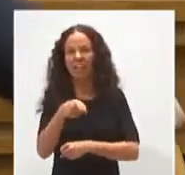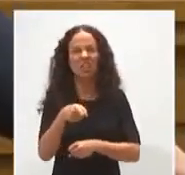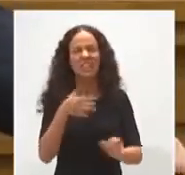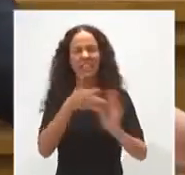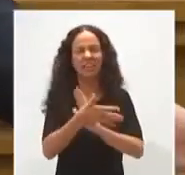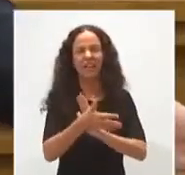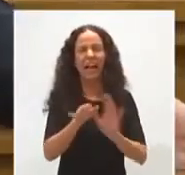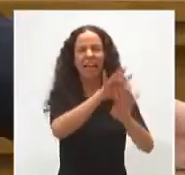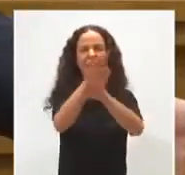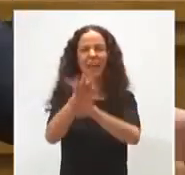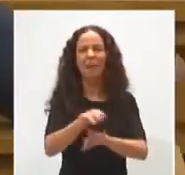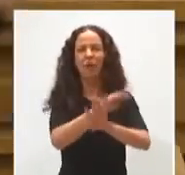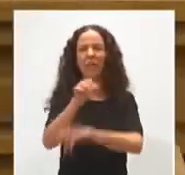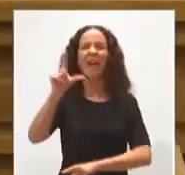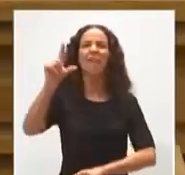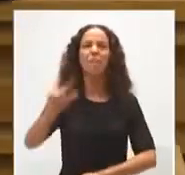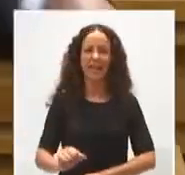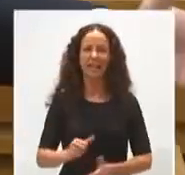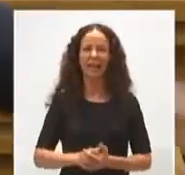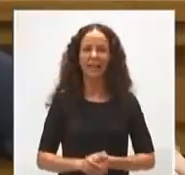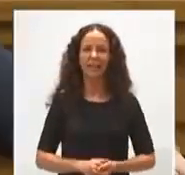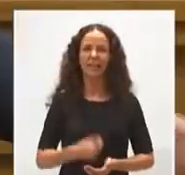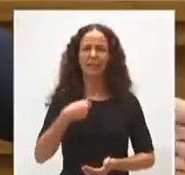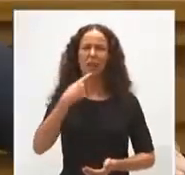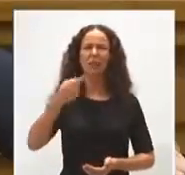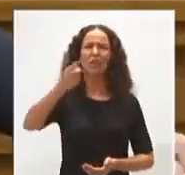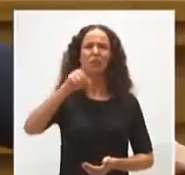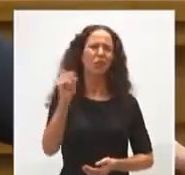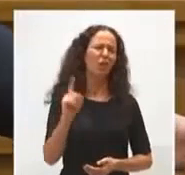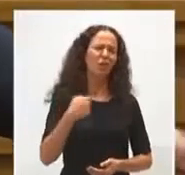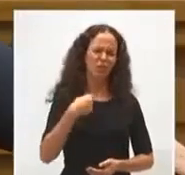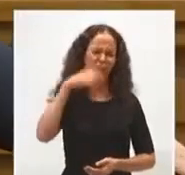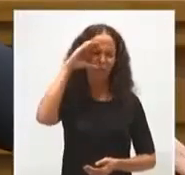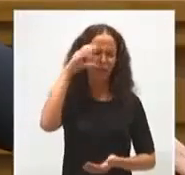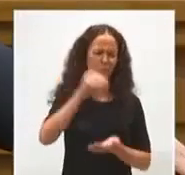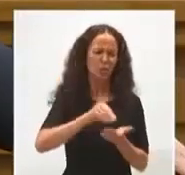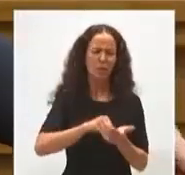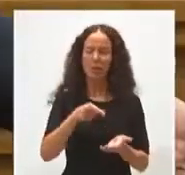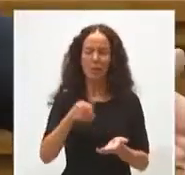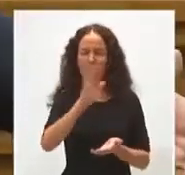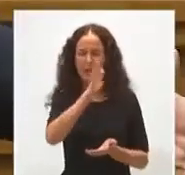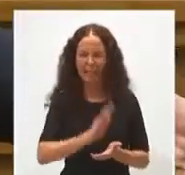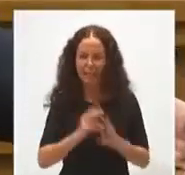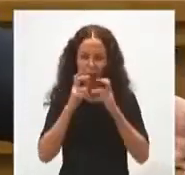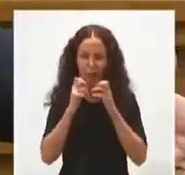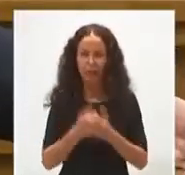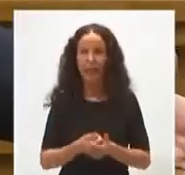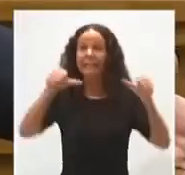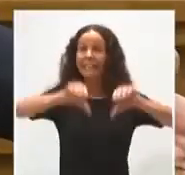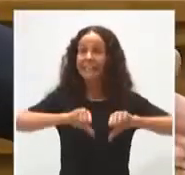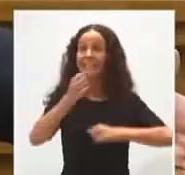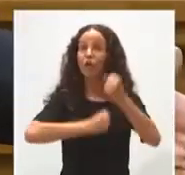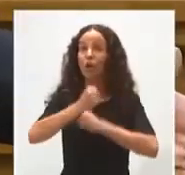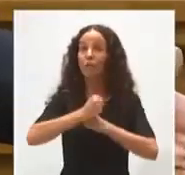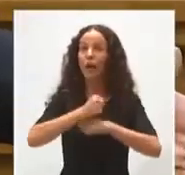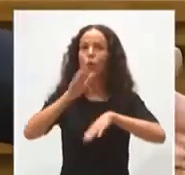escuchado me da no lo digo de ustedes que escuchado en españa me parece tremendo pero si la crisis económica ha venido como